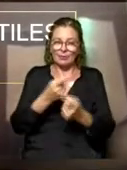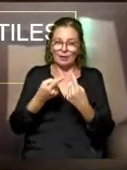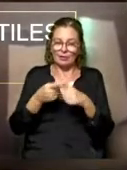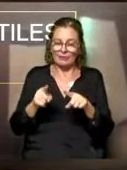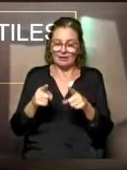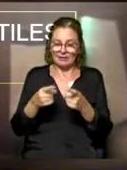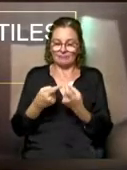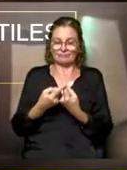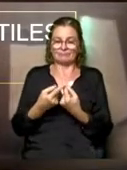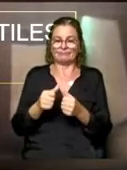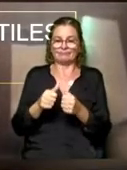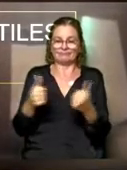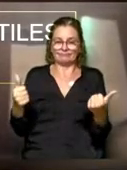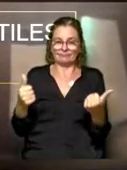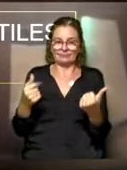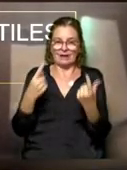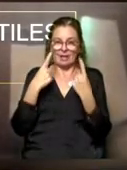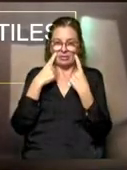notoria.